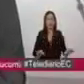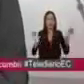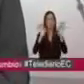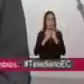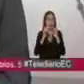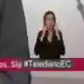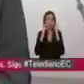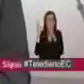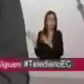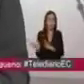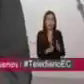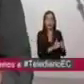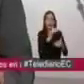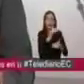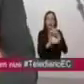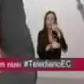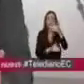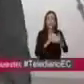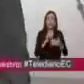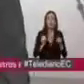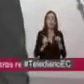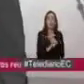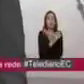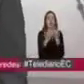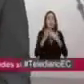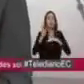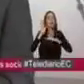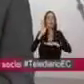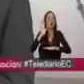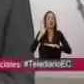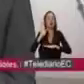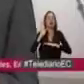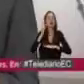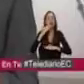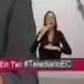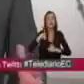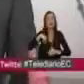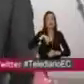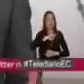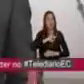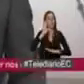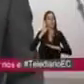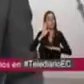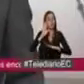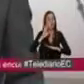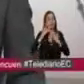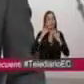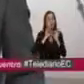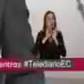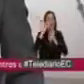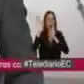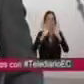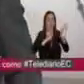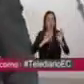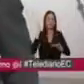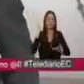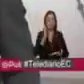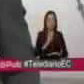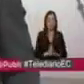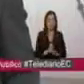tomar muy en cuenta la ciudadanía debe contar con el compromiso de cada uno de nosotros para evitar que esta amenaza de la pandemia se pueda extender